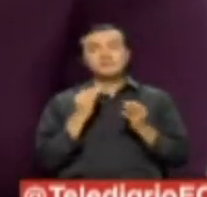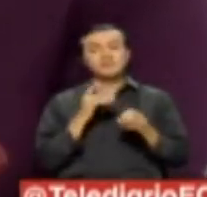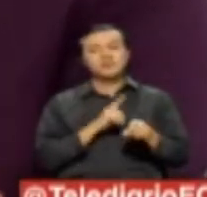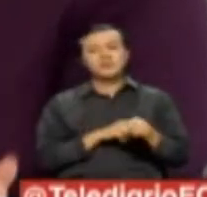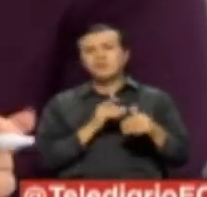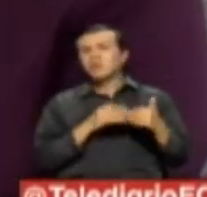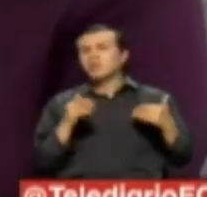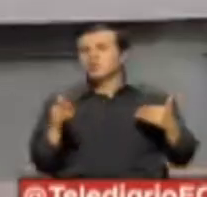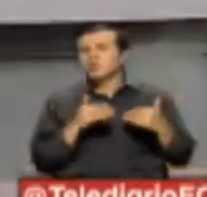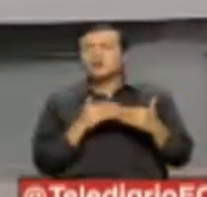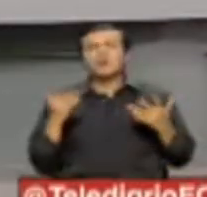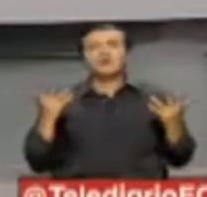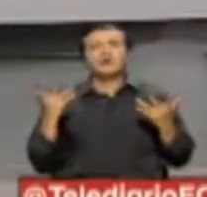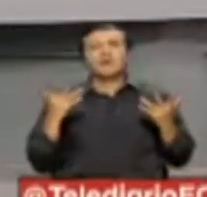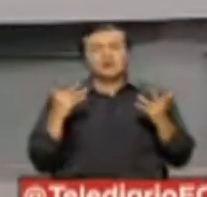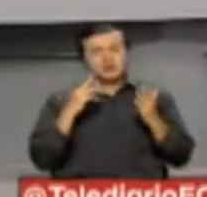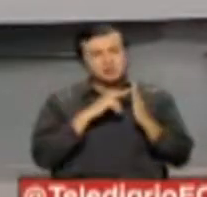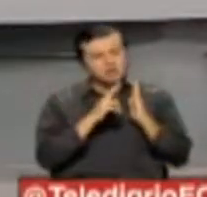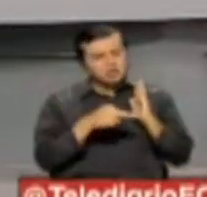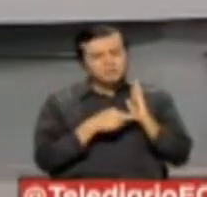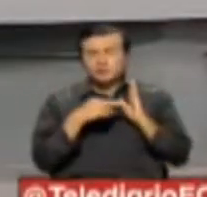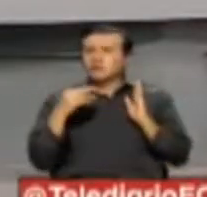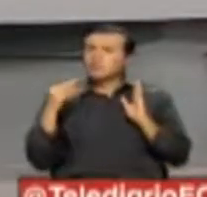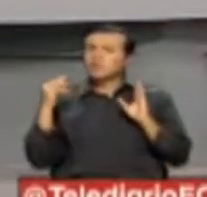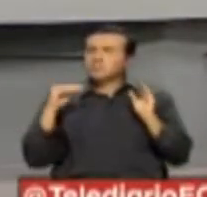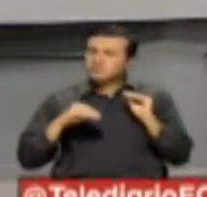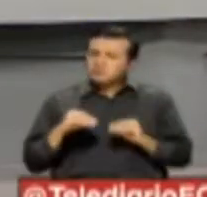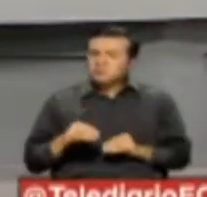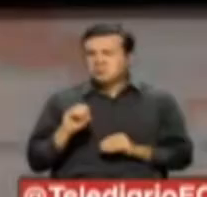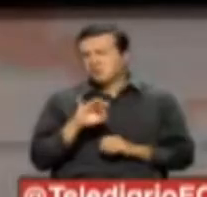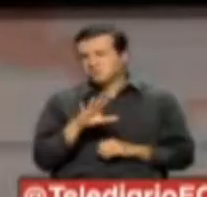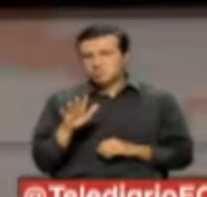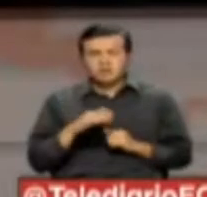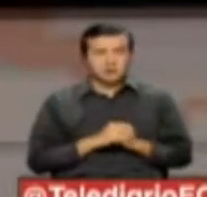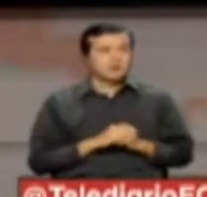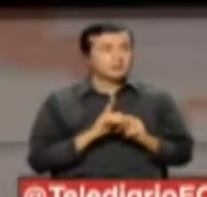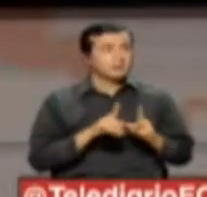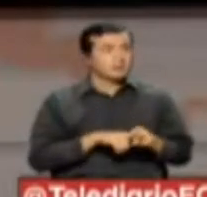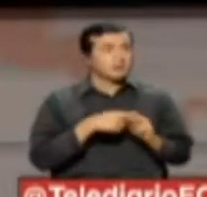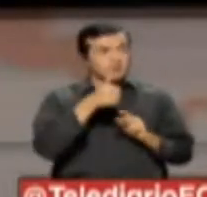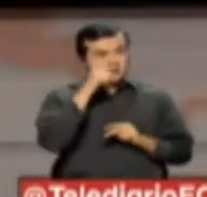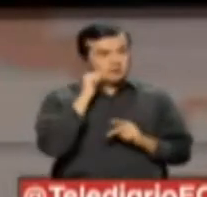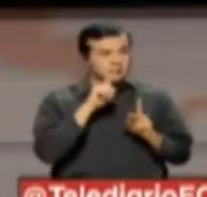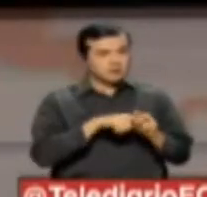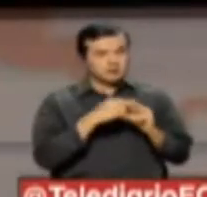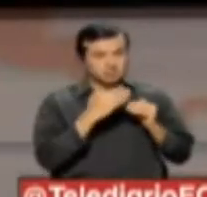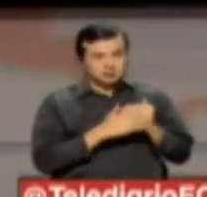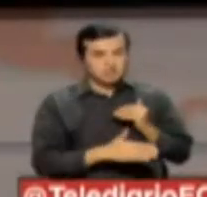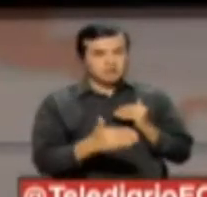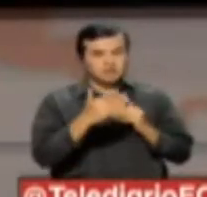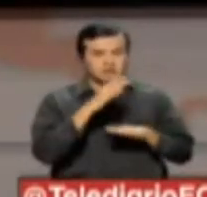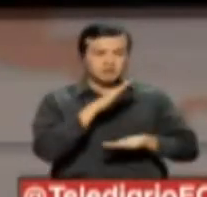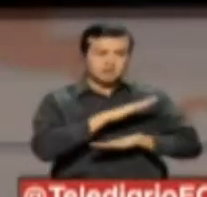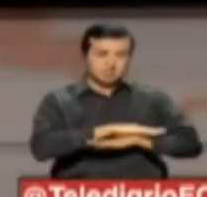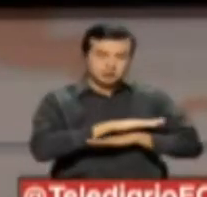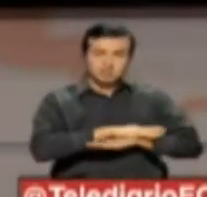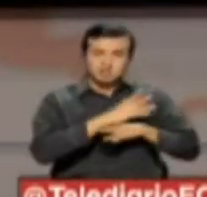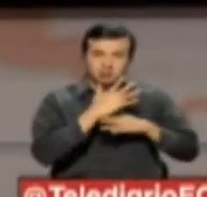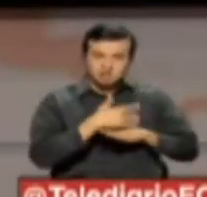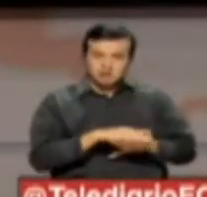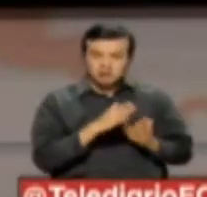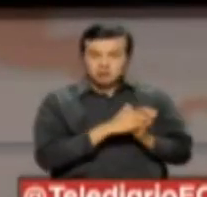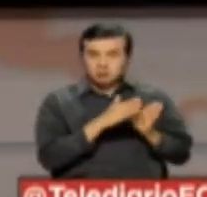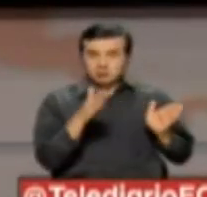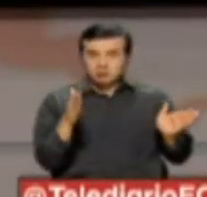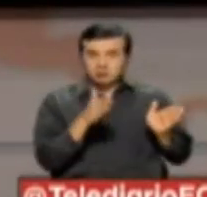se tomará la construcción de este reglamento bueno amén arrancado justamente el día de ayer con la presentación de la plataforma la plataforma estará